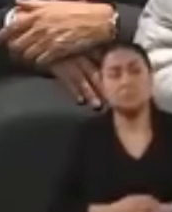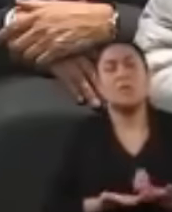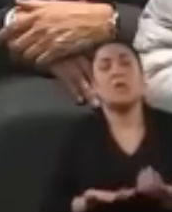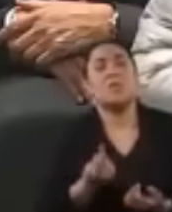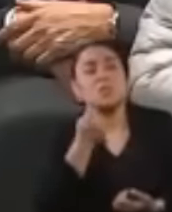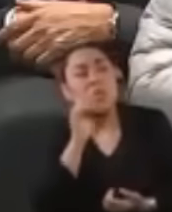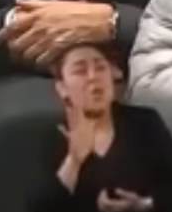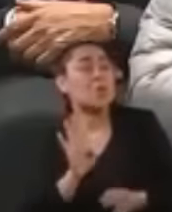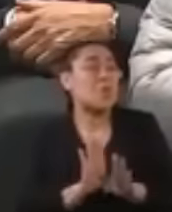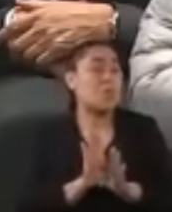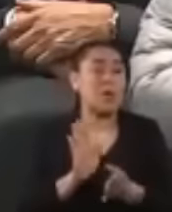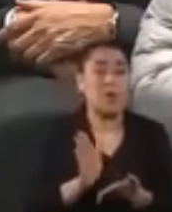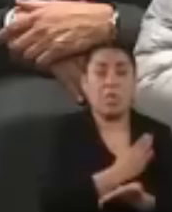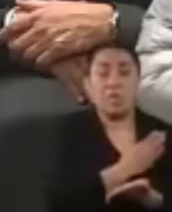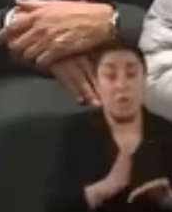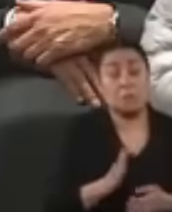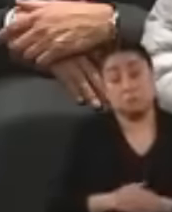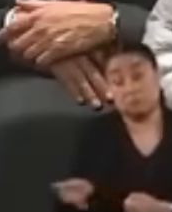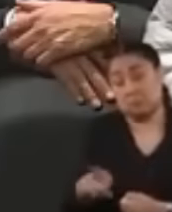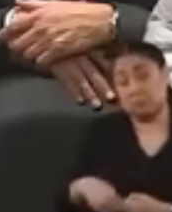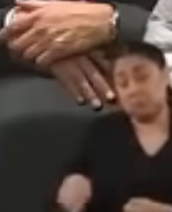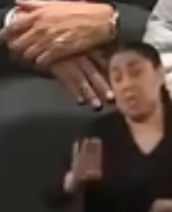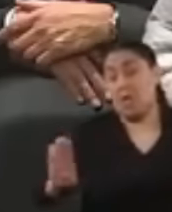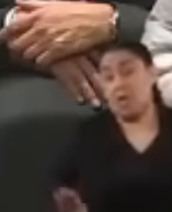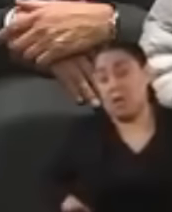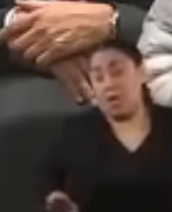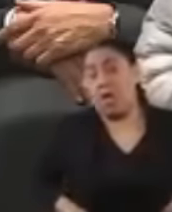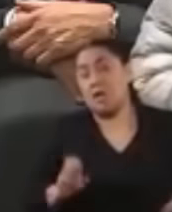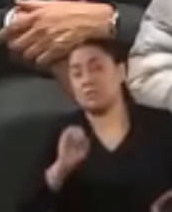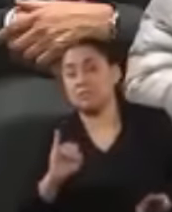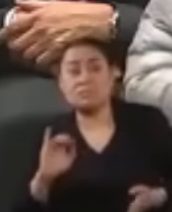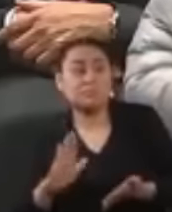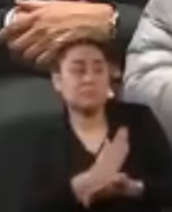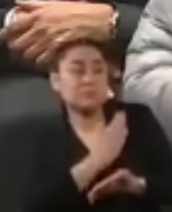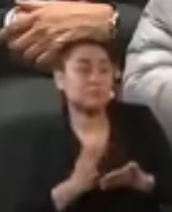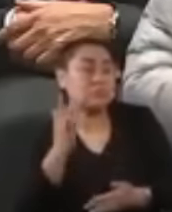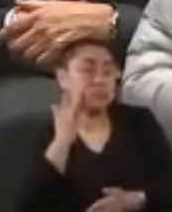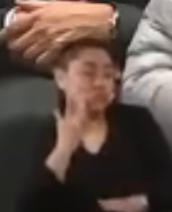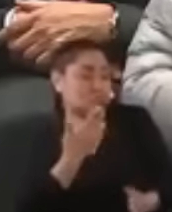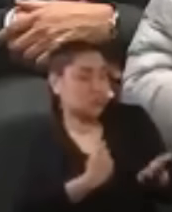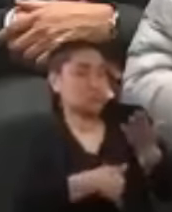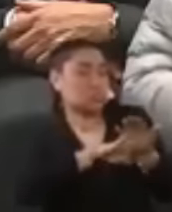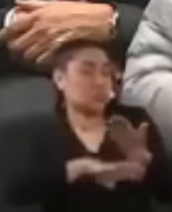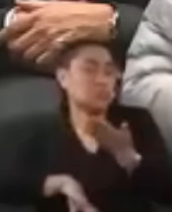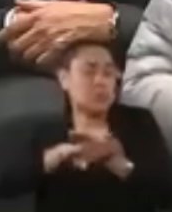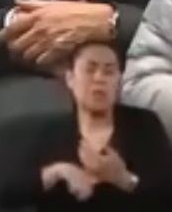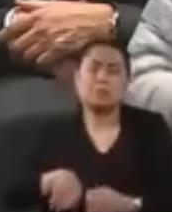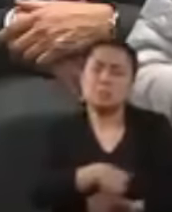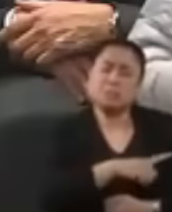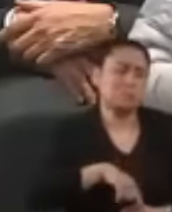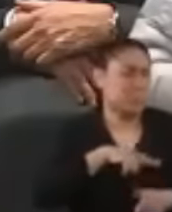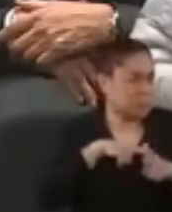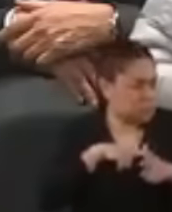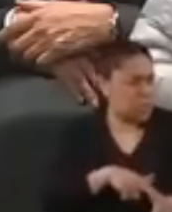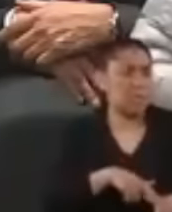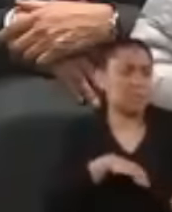clasismo con el que estos personajes se han conducido en contra de nosotros, hemos mantenido la altura de miras.